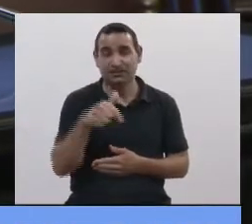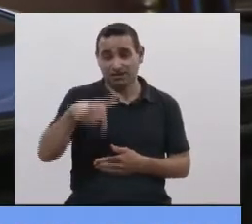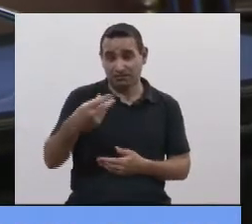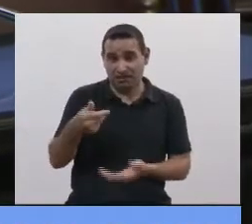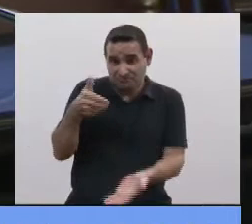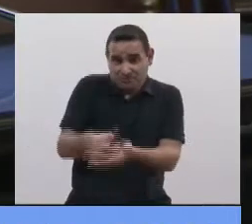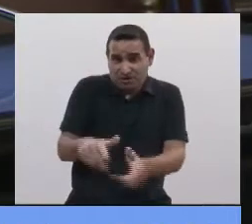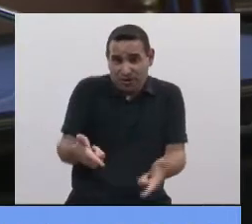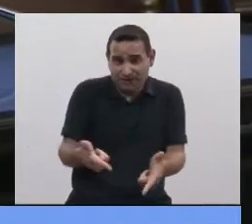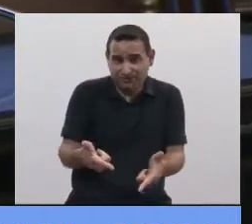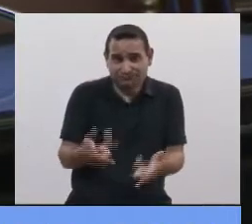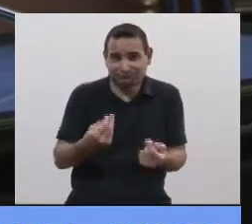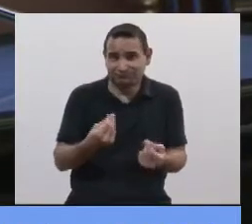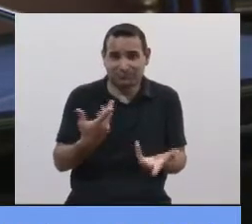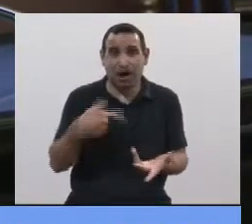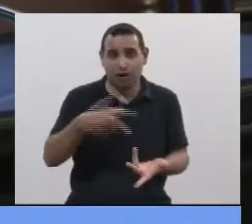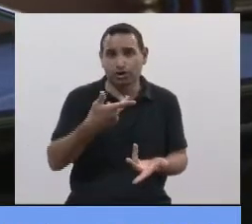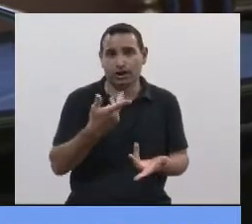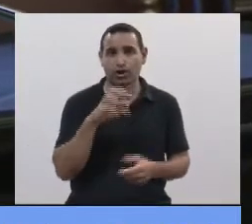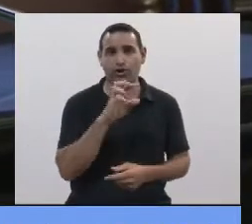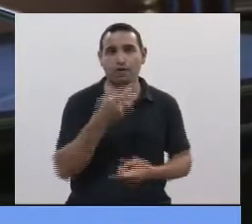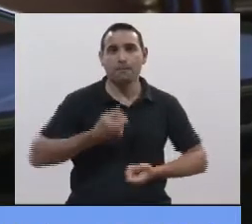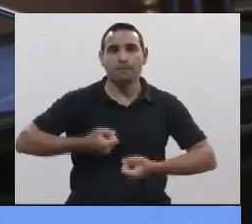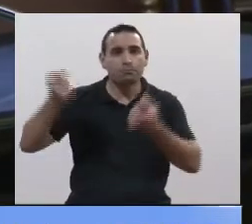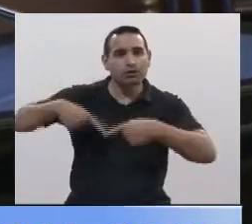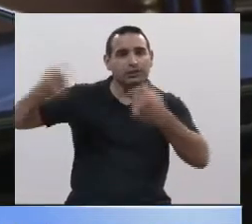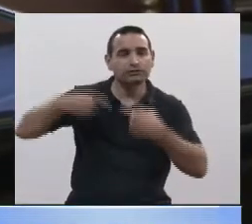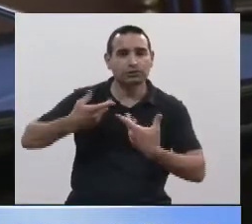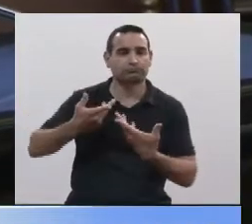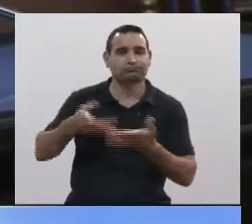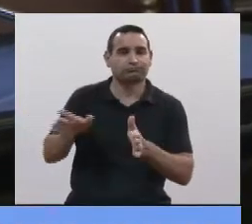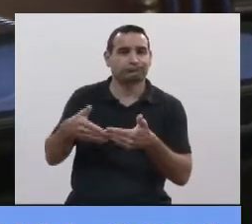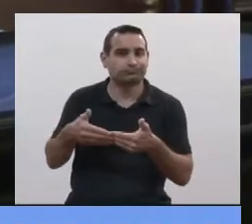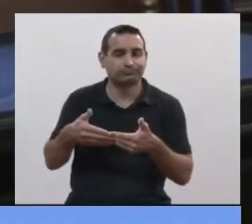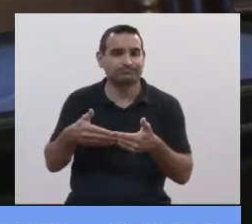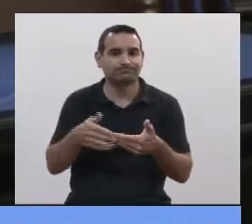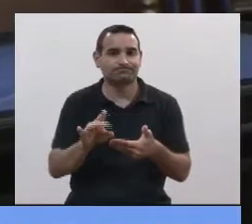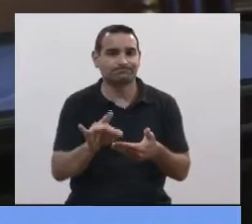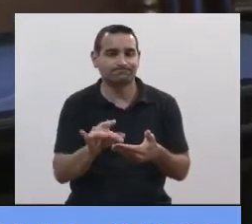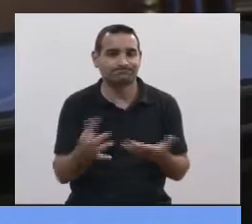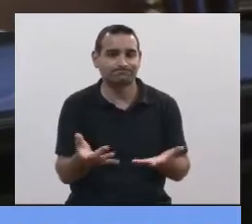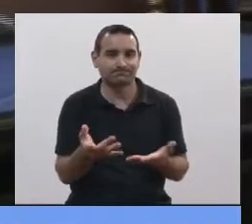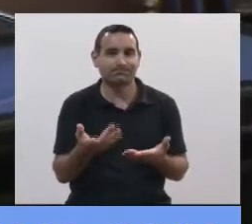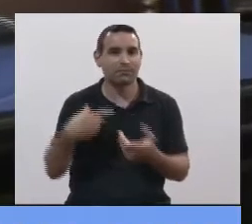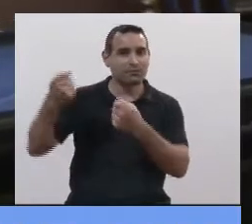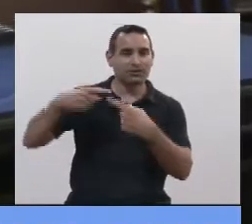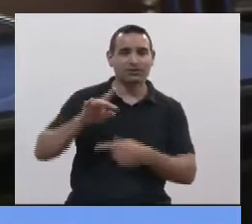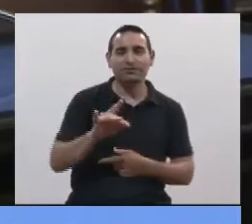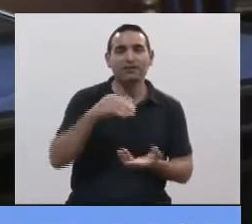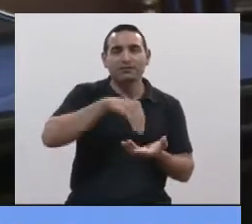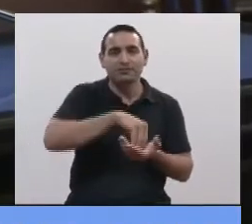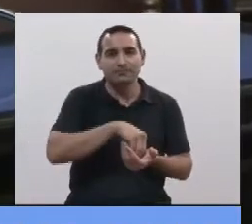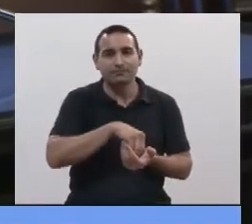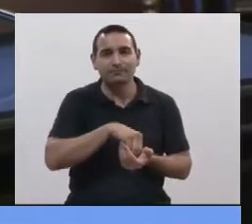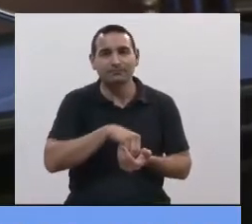invirtiendo. No se puede, con el cepo que se está poniendo a la importación, cada vez se hace más dificultoso importar. Nadie está